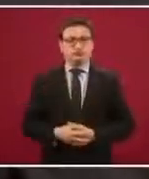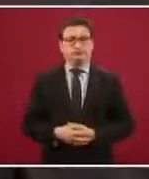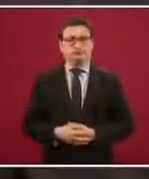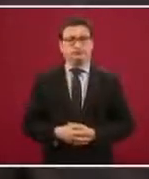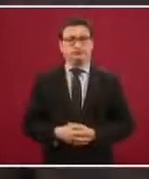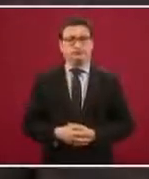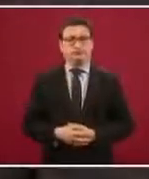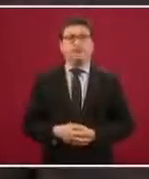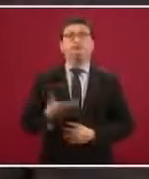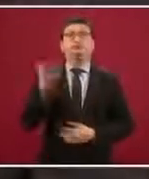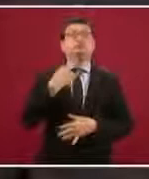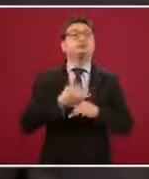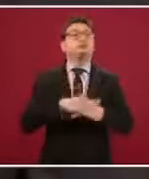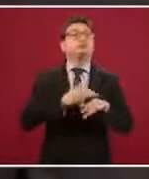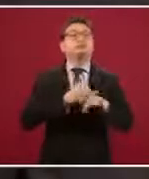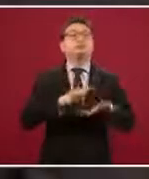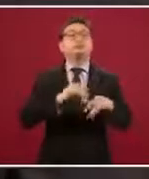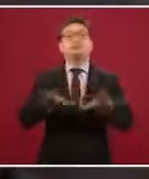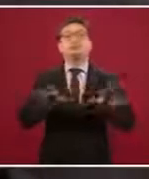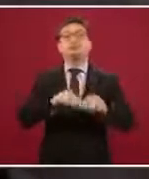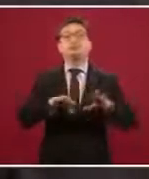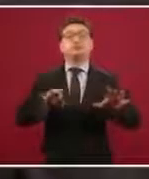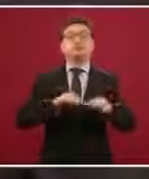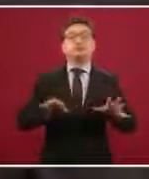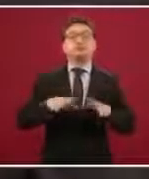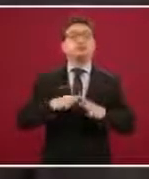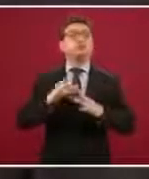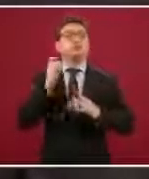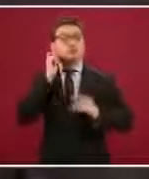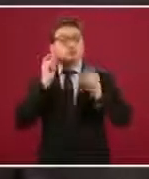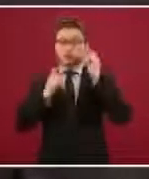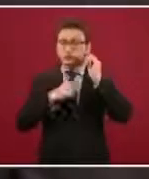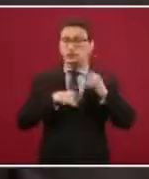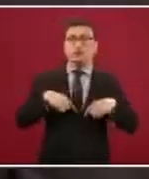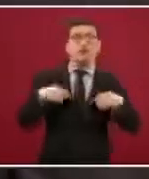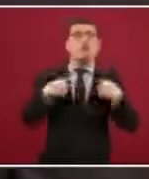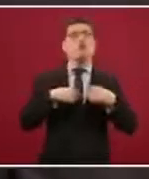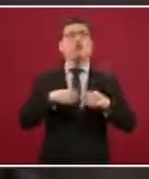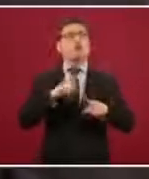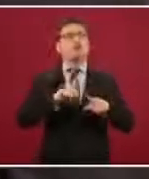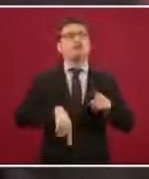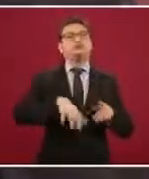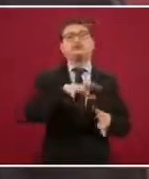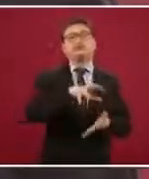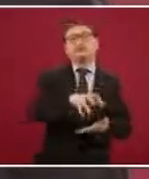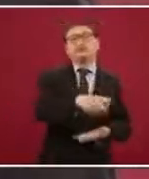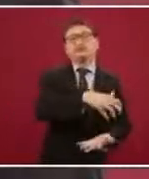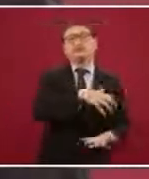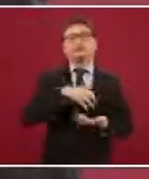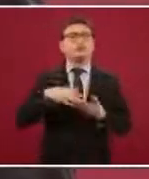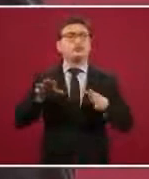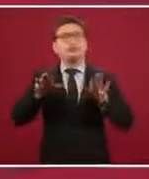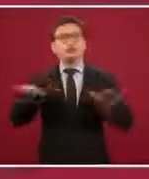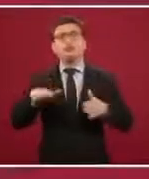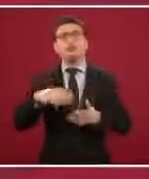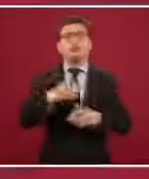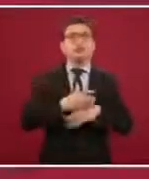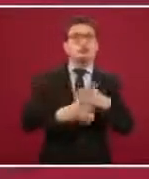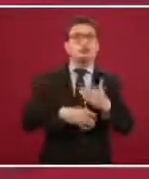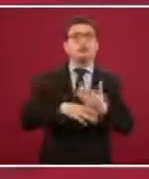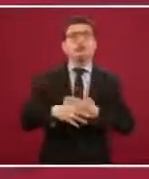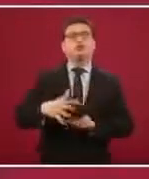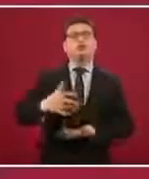siempre se informaba de joyas decomisadas de aviones de